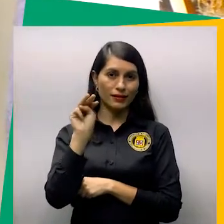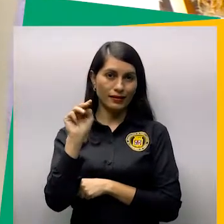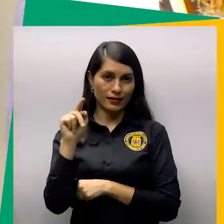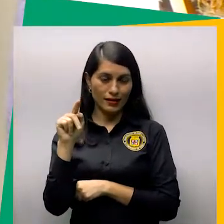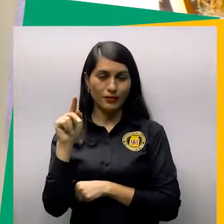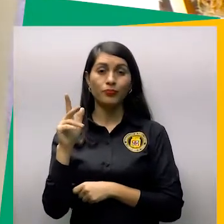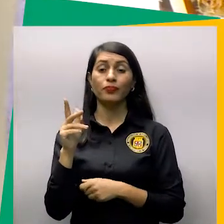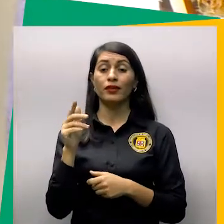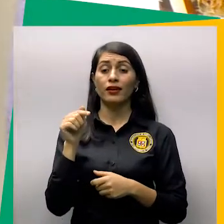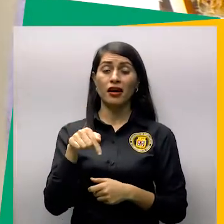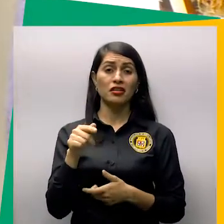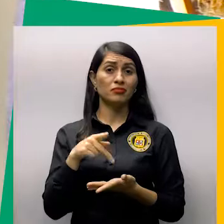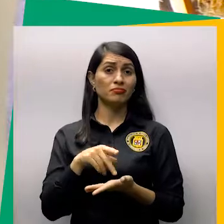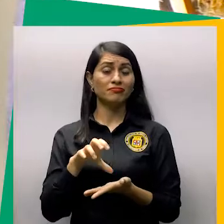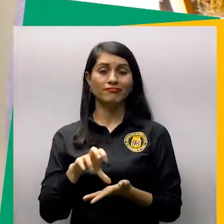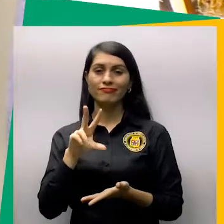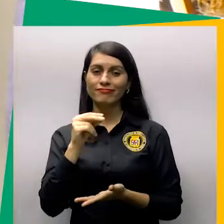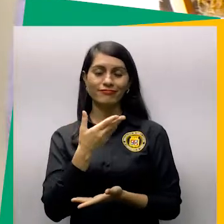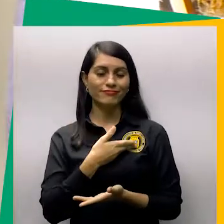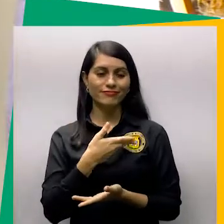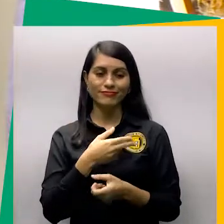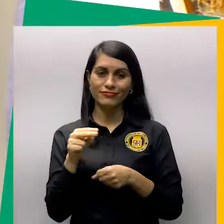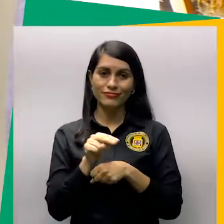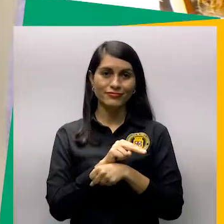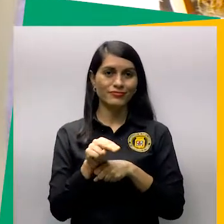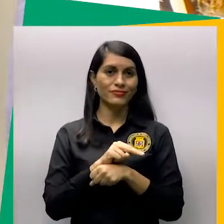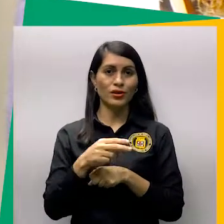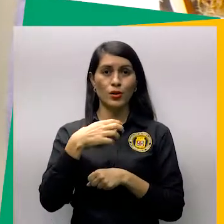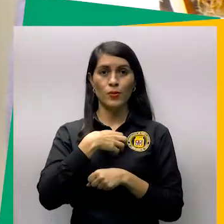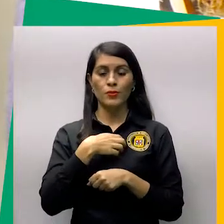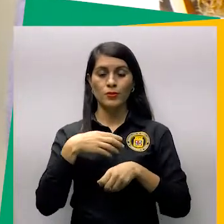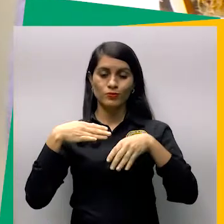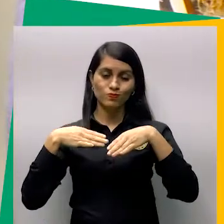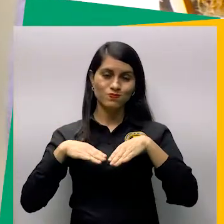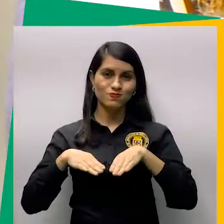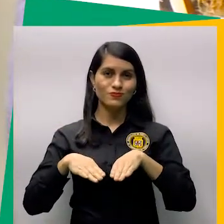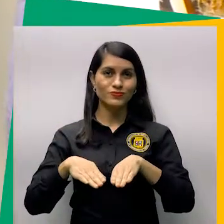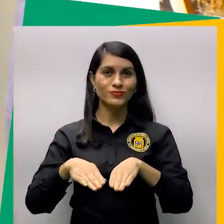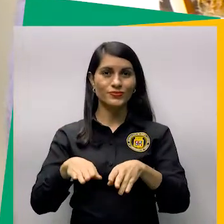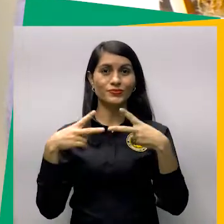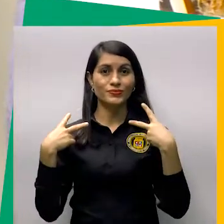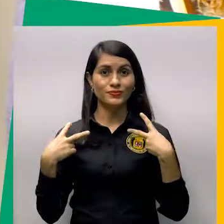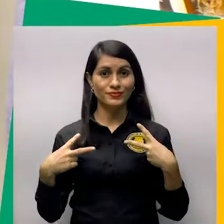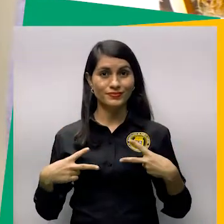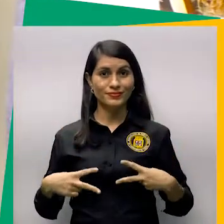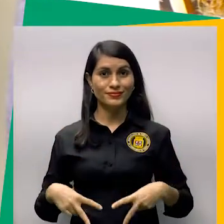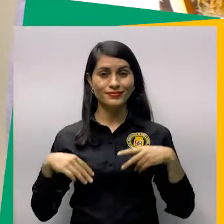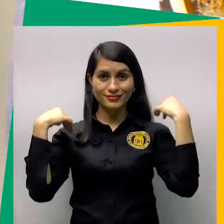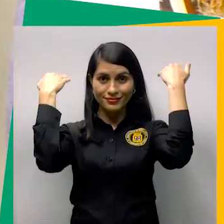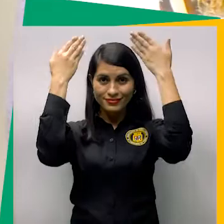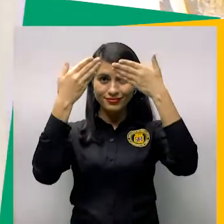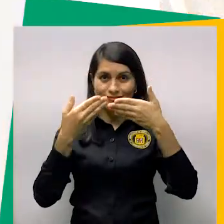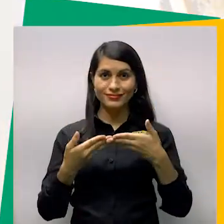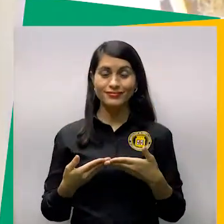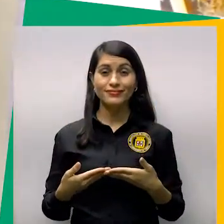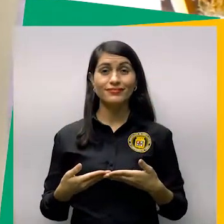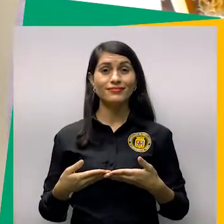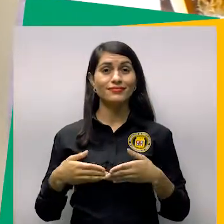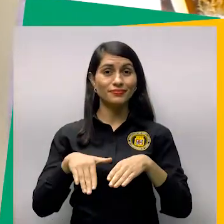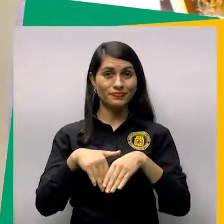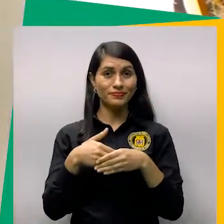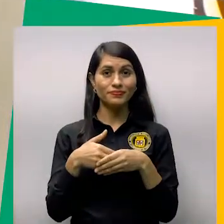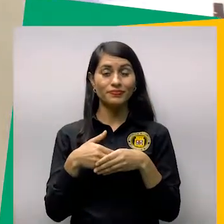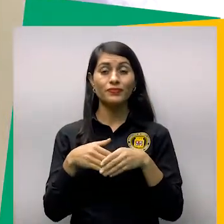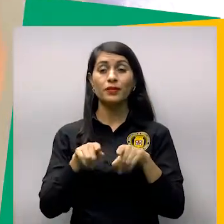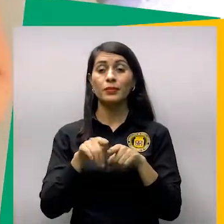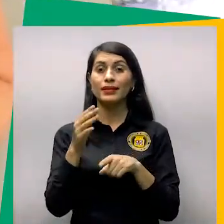en Puerto Cortés no había un negocio donde se dedicara a lo que eran vestidos de novia y de 15 años. Y